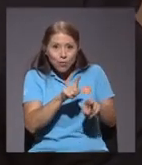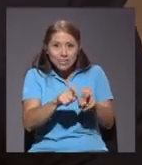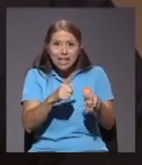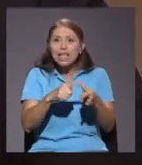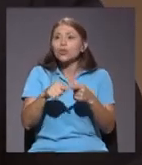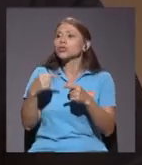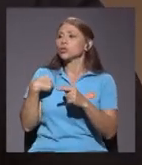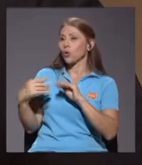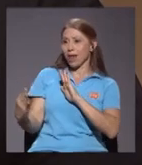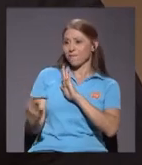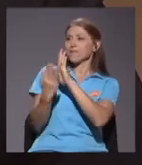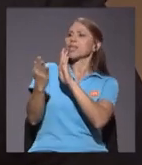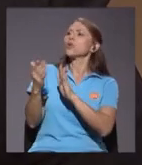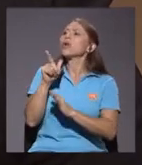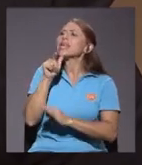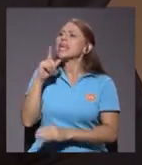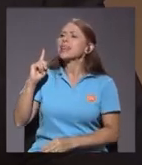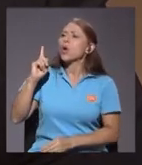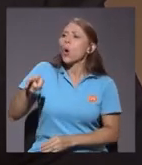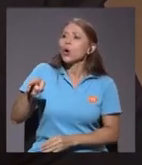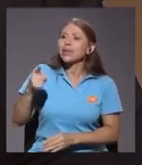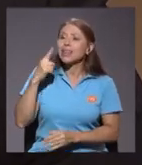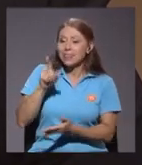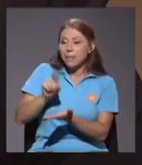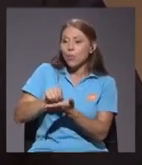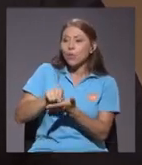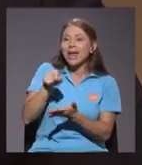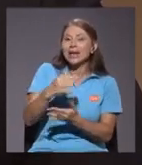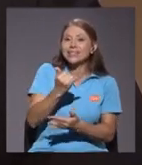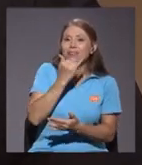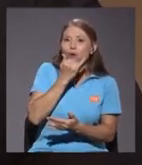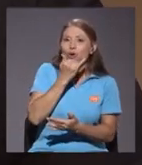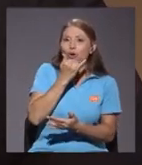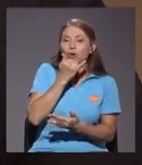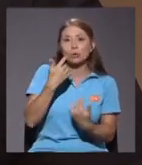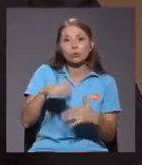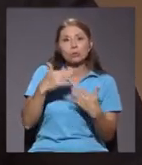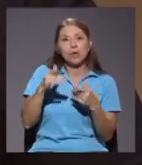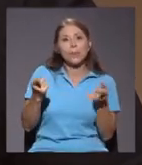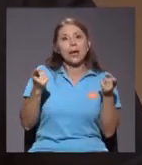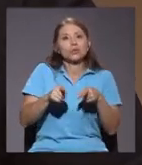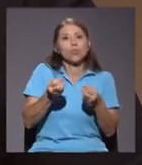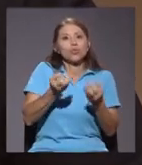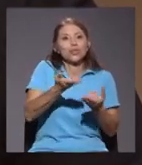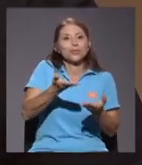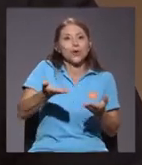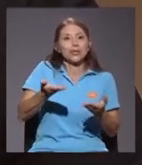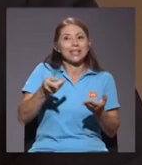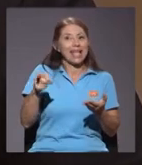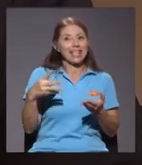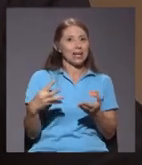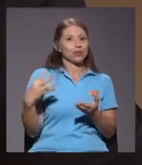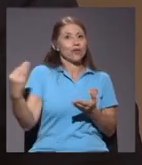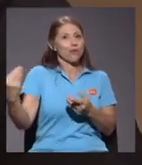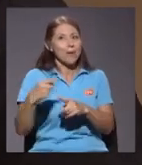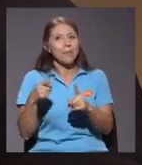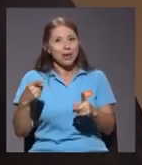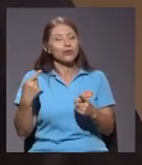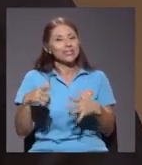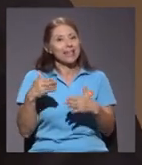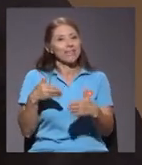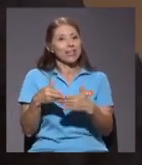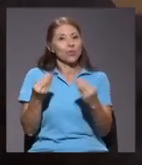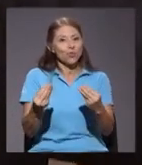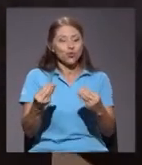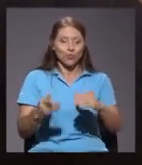publicar ese error realmente ahí pasó muchas cosas la señora no se fue milagro pero sí se afectó mucho y la otra fue